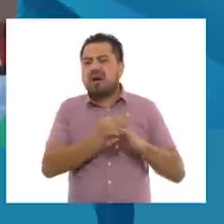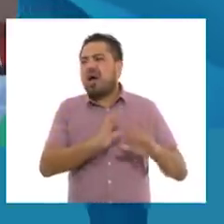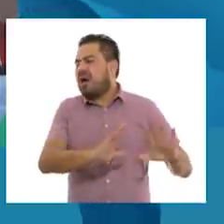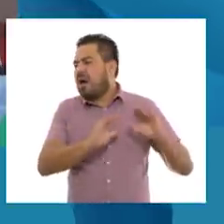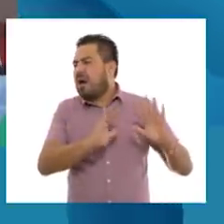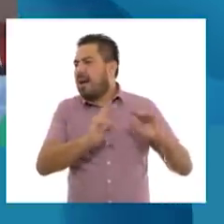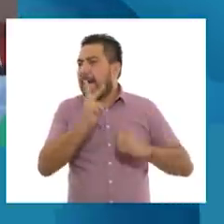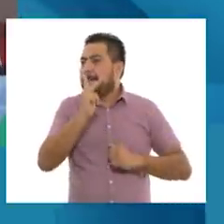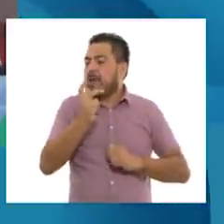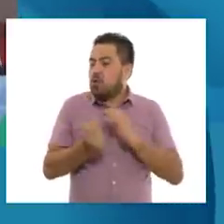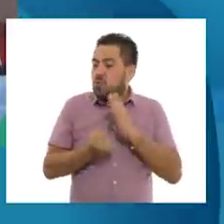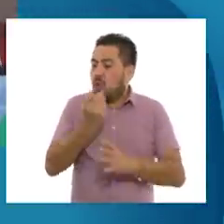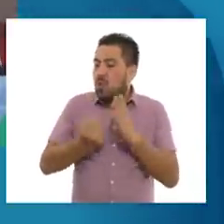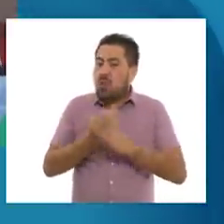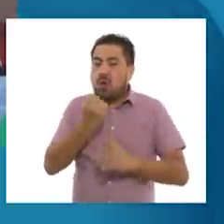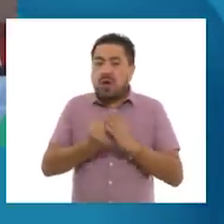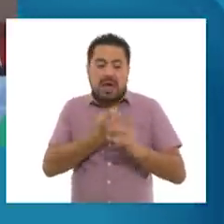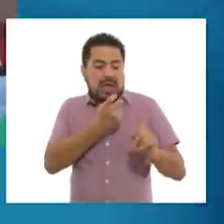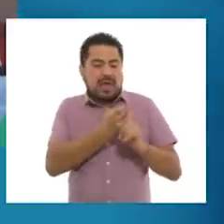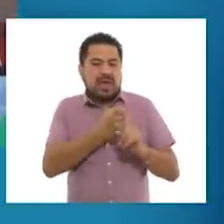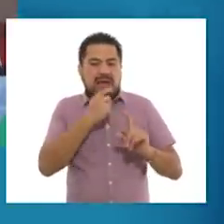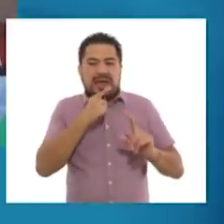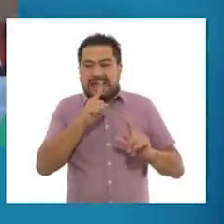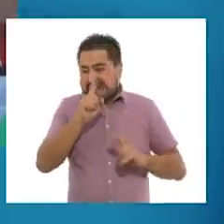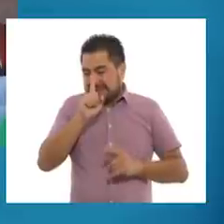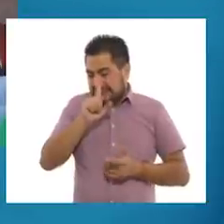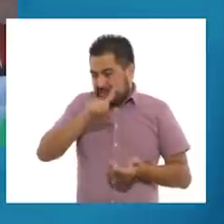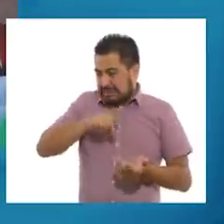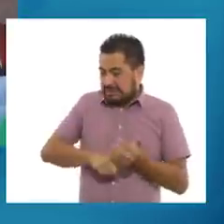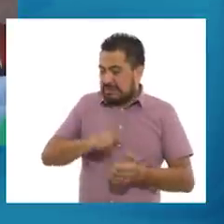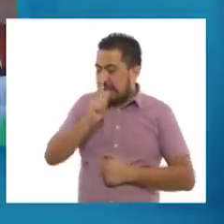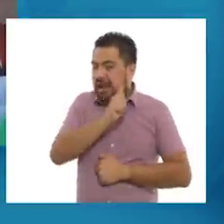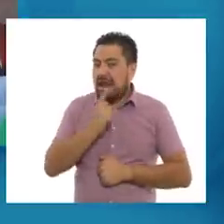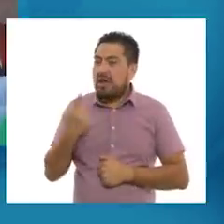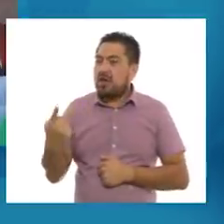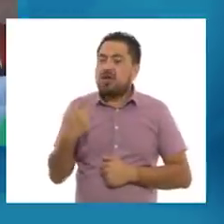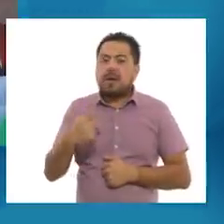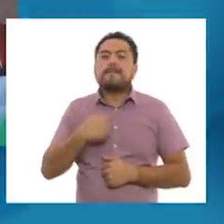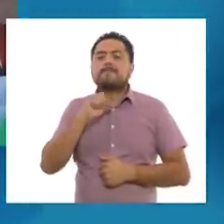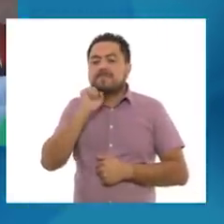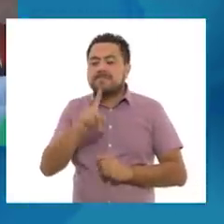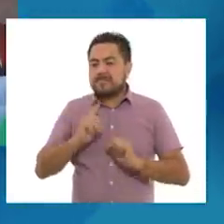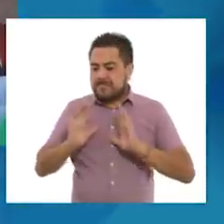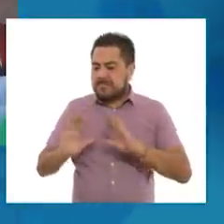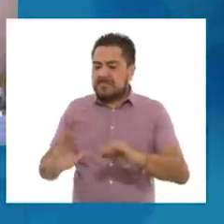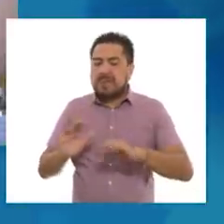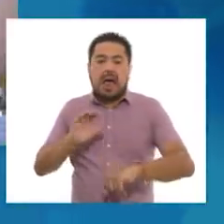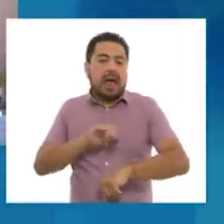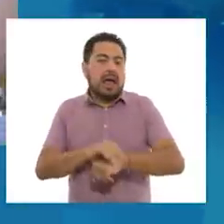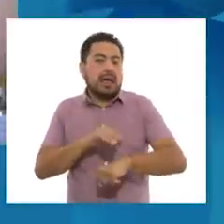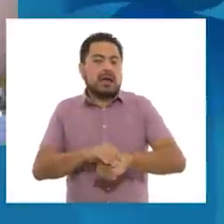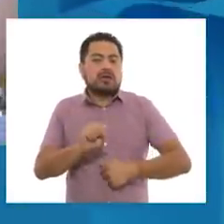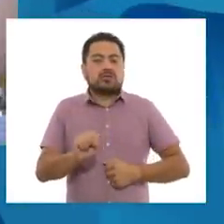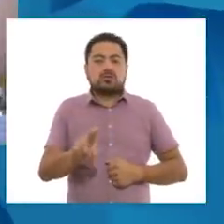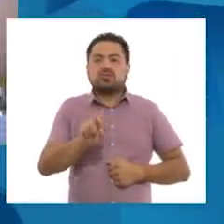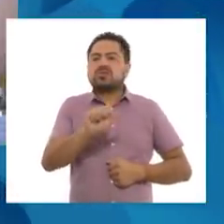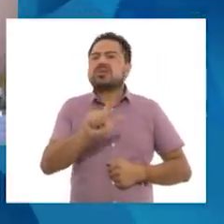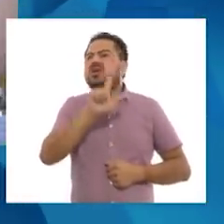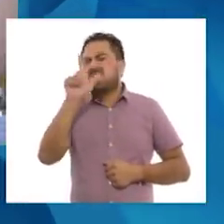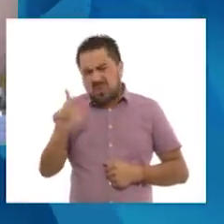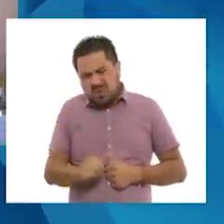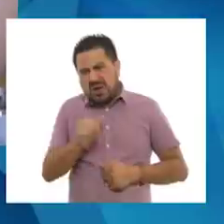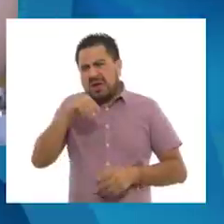enseñando palabras nuevas. Es nuestra lengua secreta. Hola. También se la estoy enseñando a mi amiga Susy. Luego me enseñas el